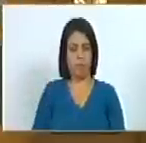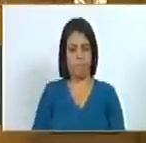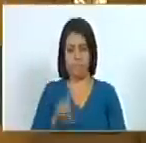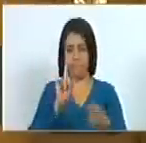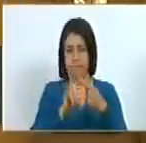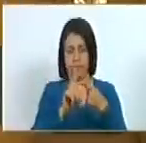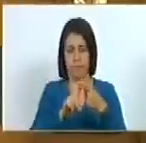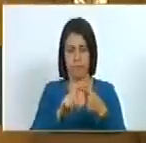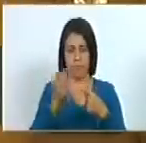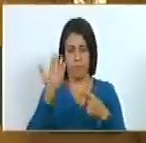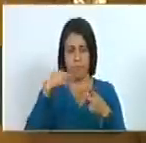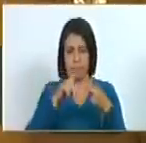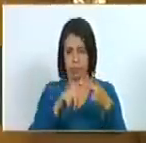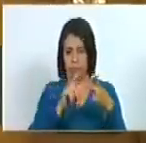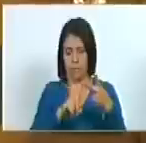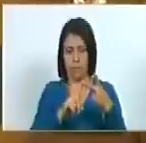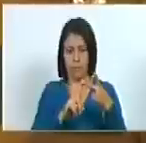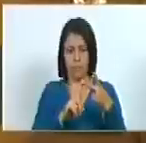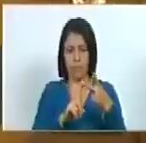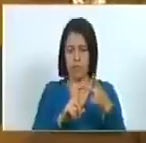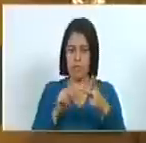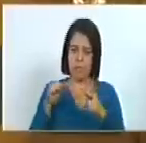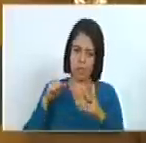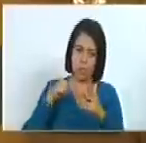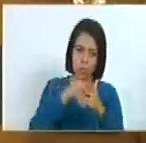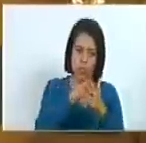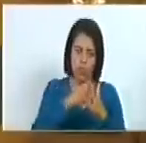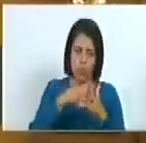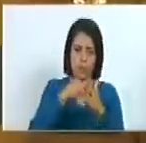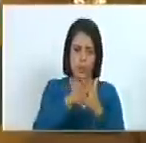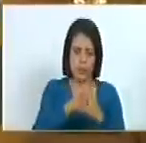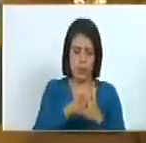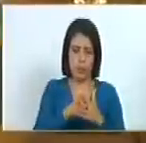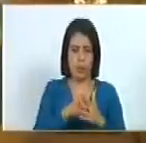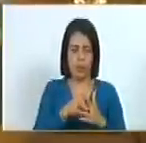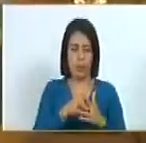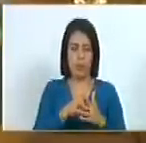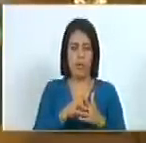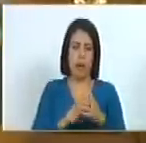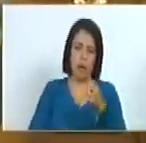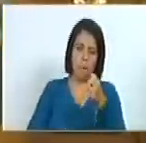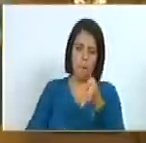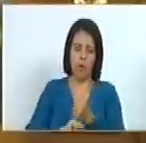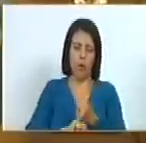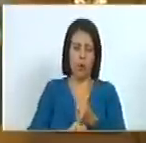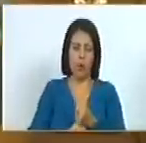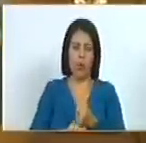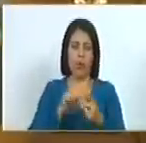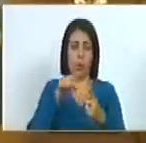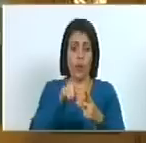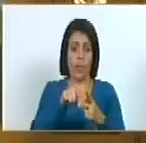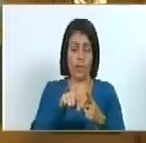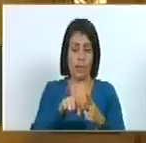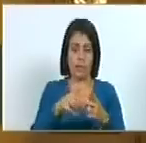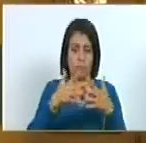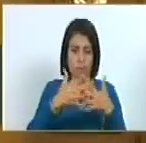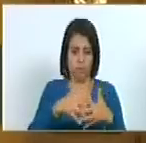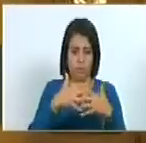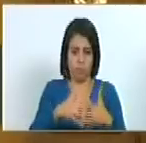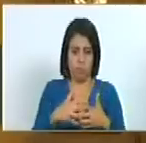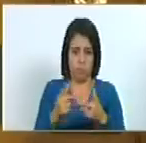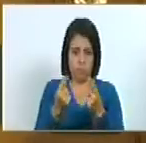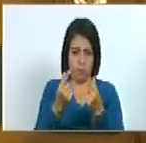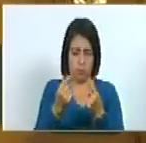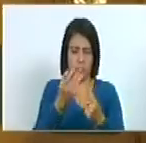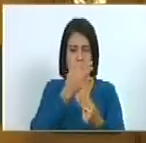uno. Número dos, luchar a favor de esos activos